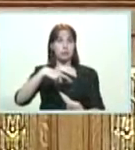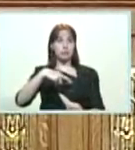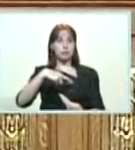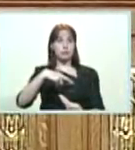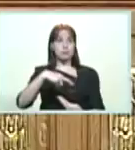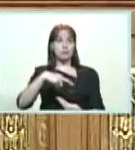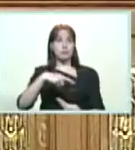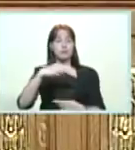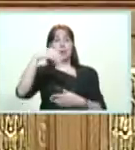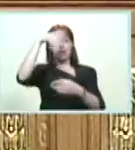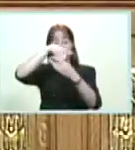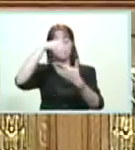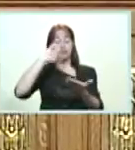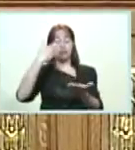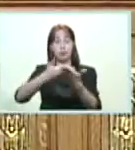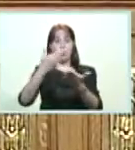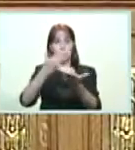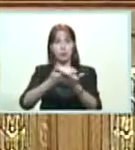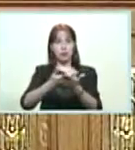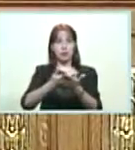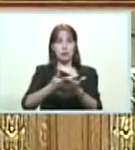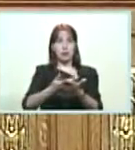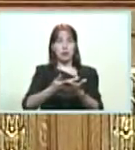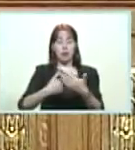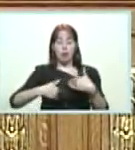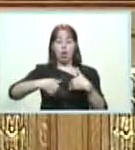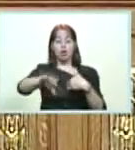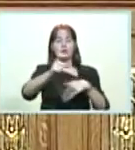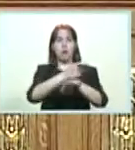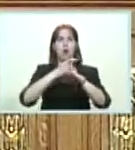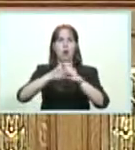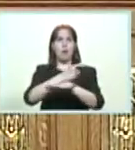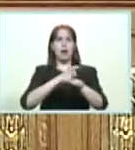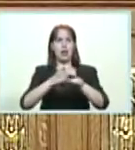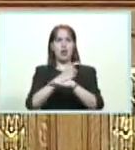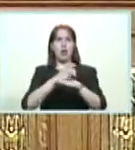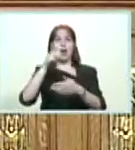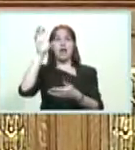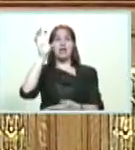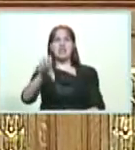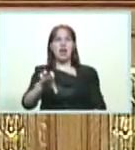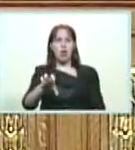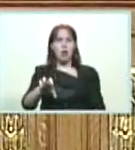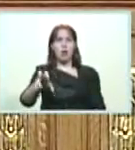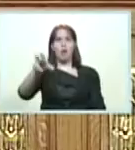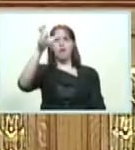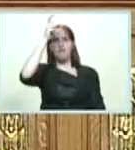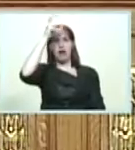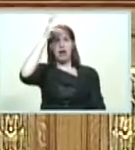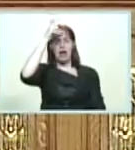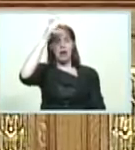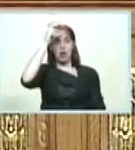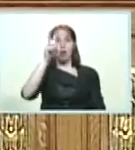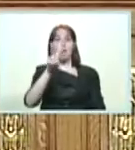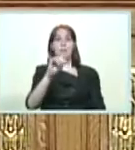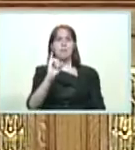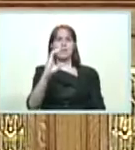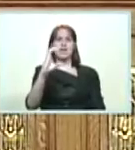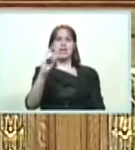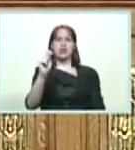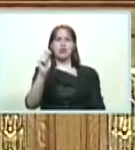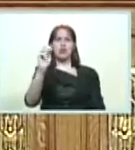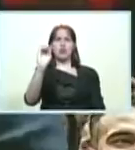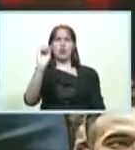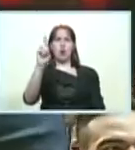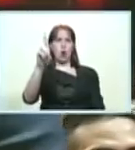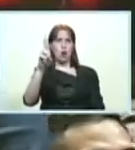y se ha postulado y va a ser el próximo gobernador del Estado Falcón, el compañero Víctor Clar. Víctor